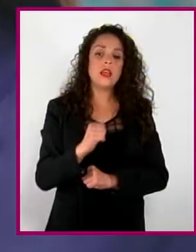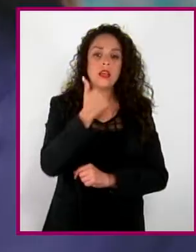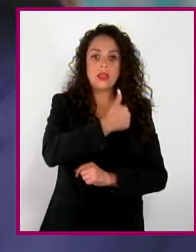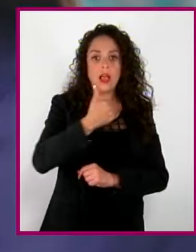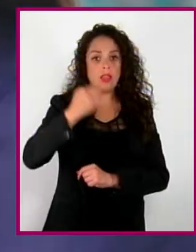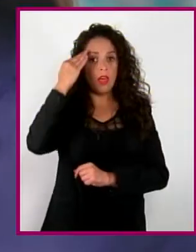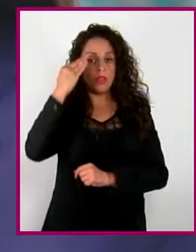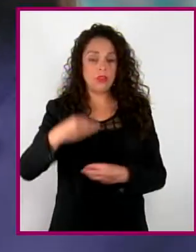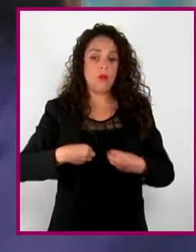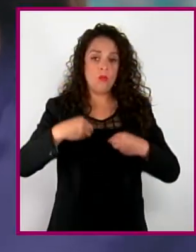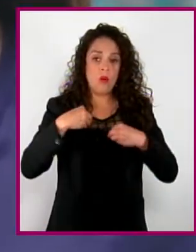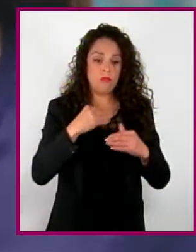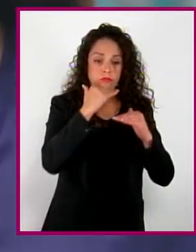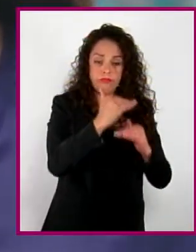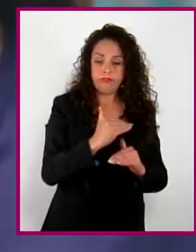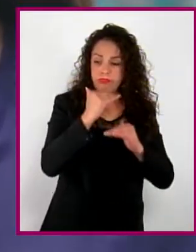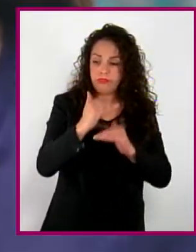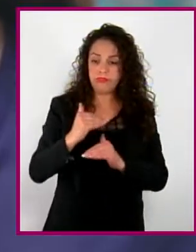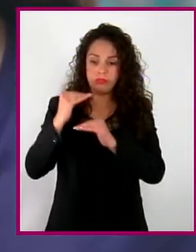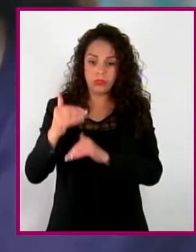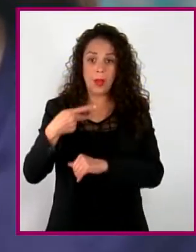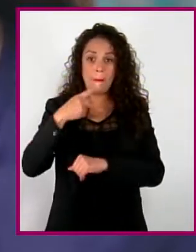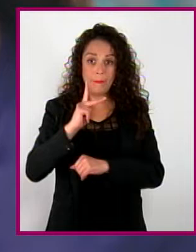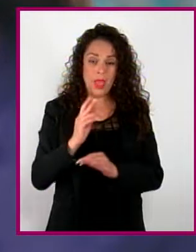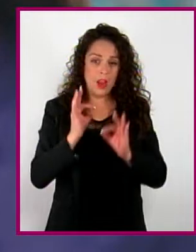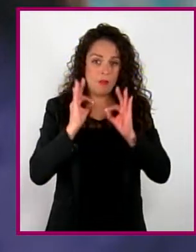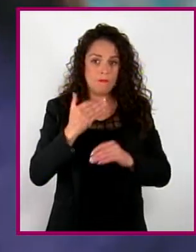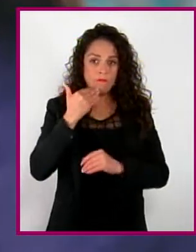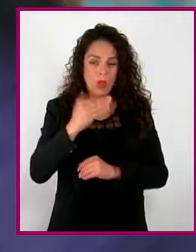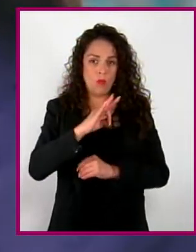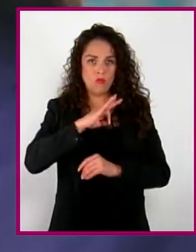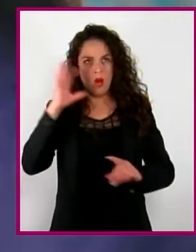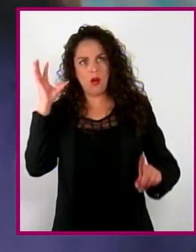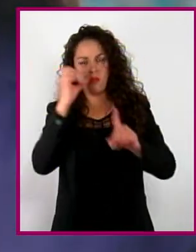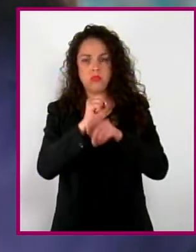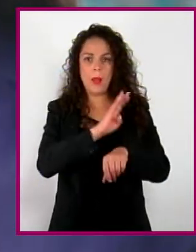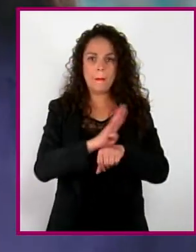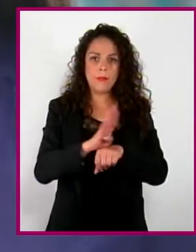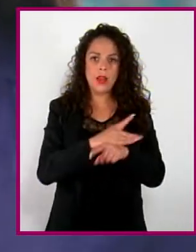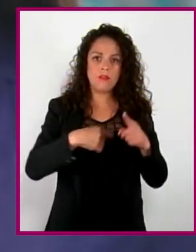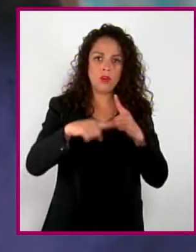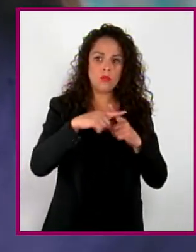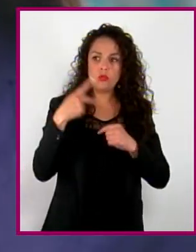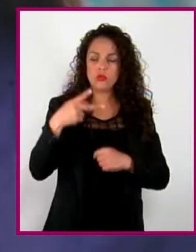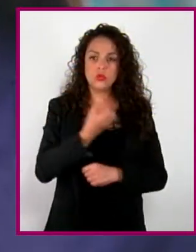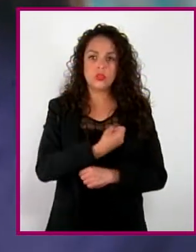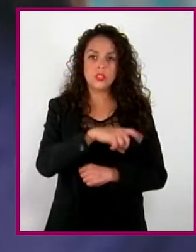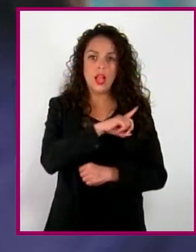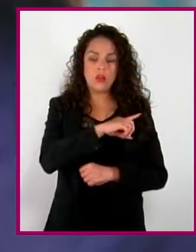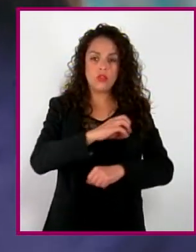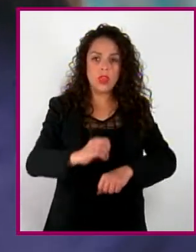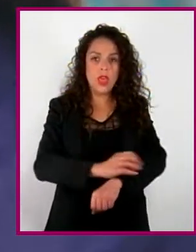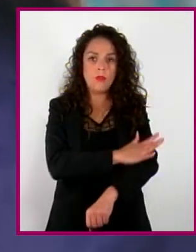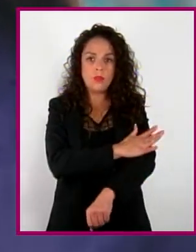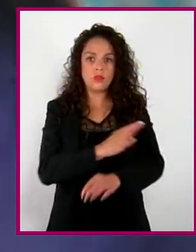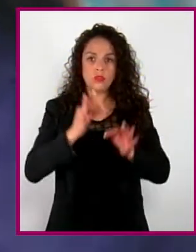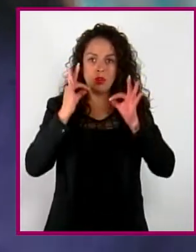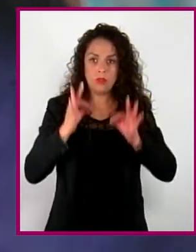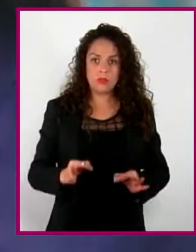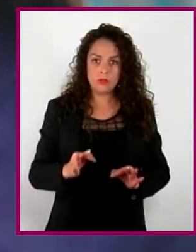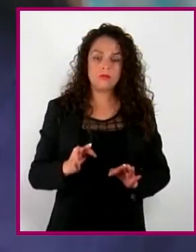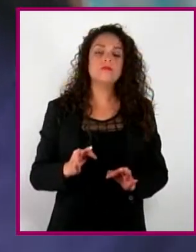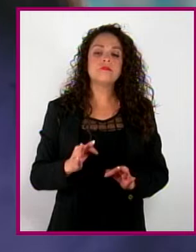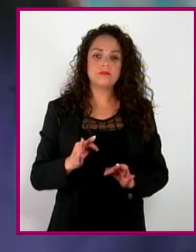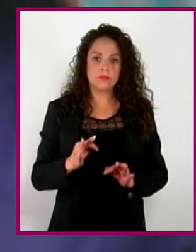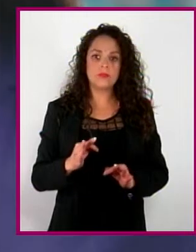vida, para que los contenidos resulten adecuados y se logre el propósito de favorecer su salud, emociones, integridad y bienestar